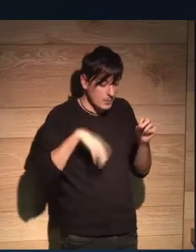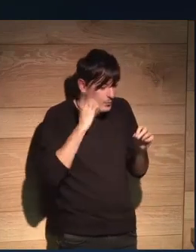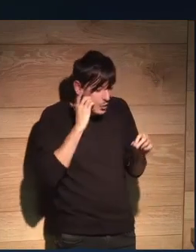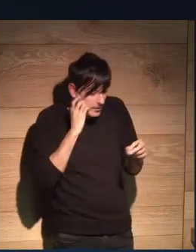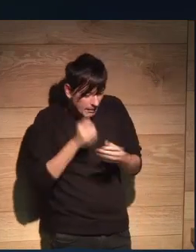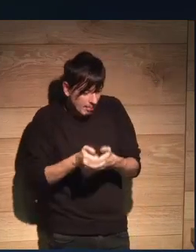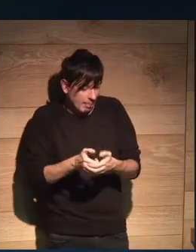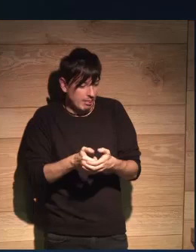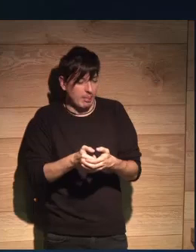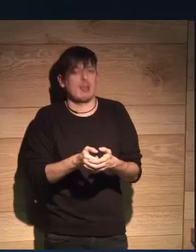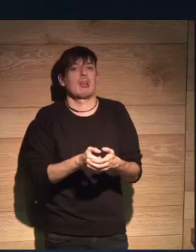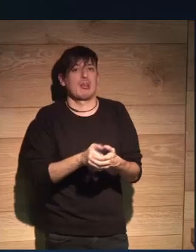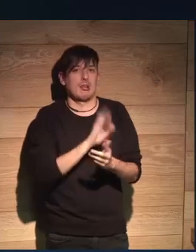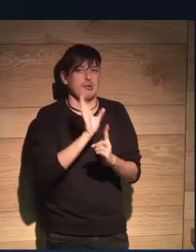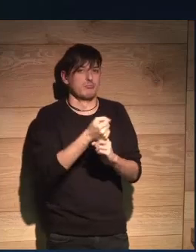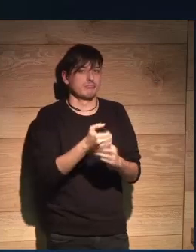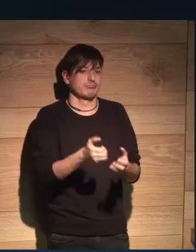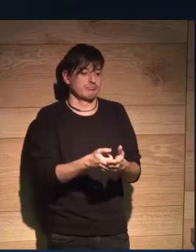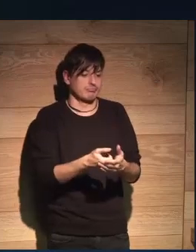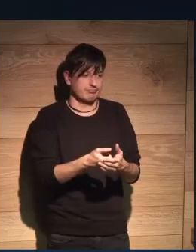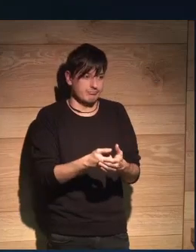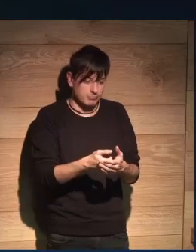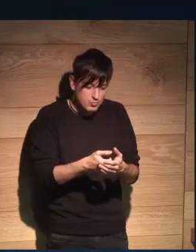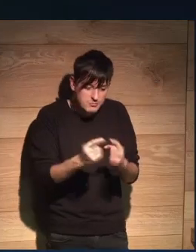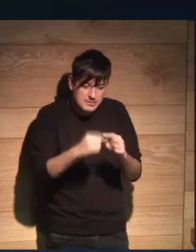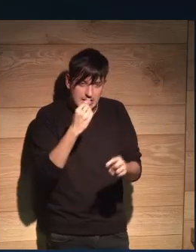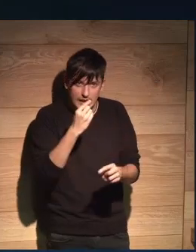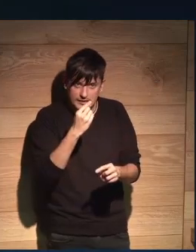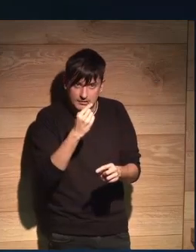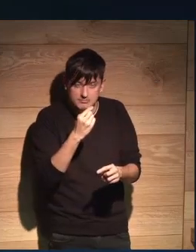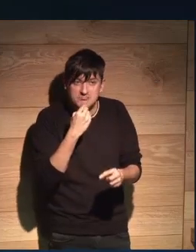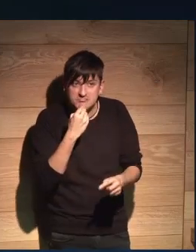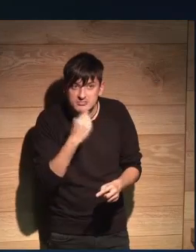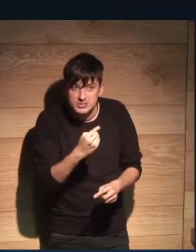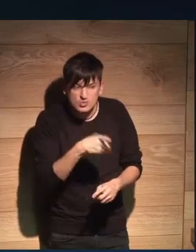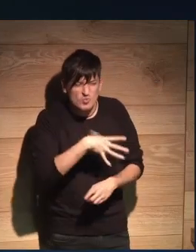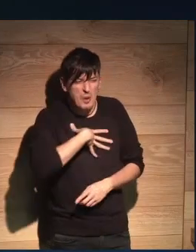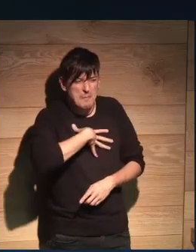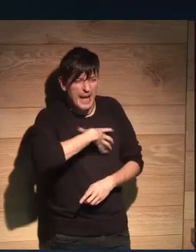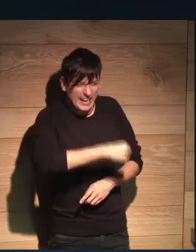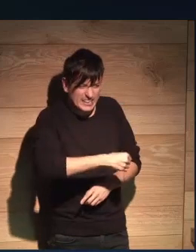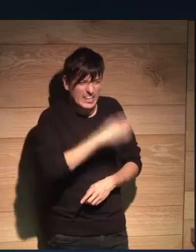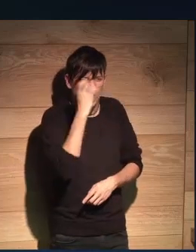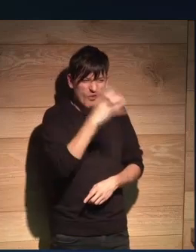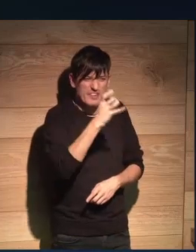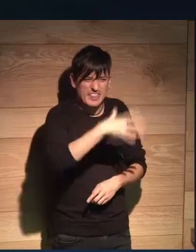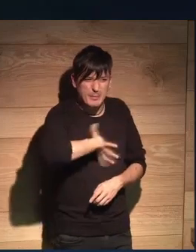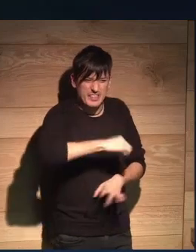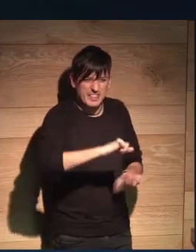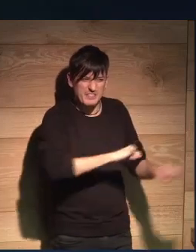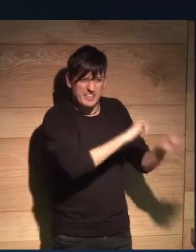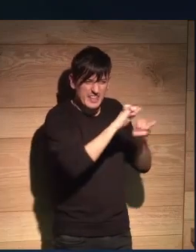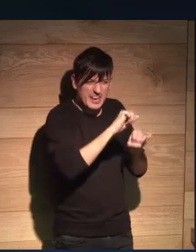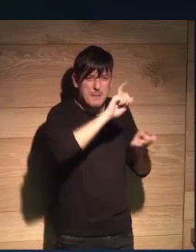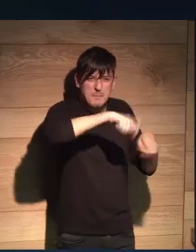móvil y encontrarme en el móvil un mensaje que decía, tan valiente que has sido dentro de la conferencia para defender la